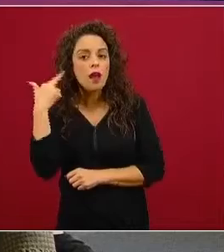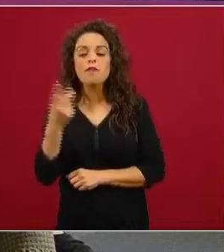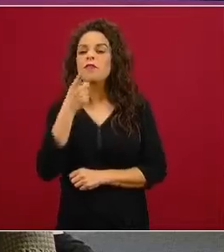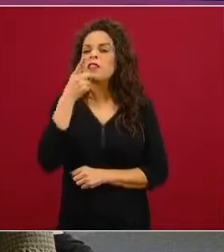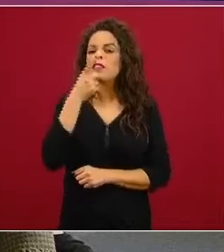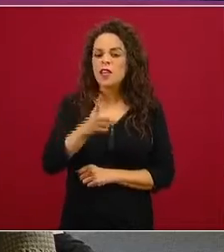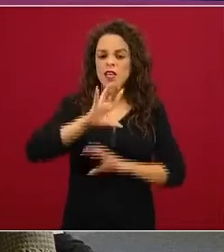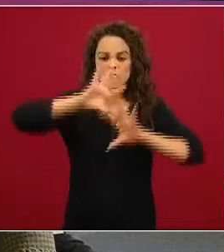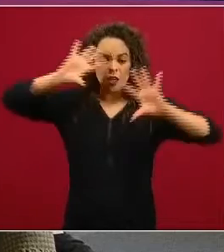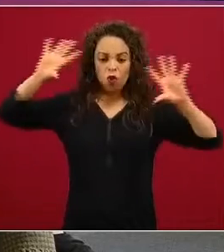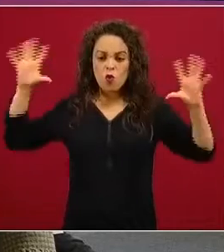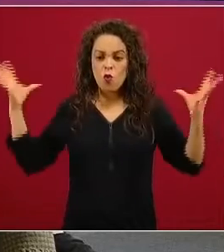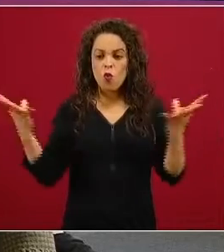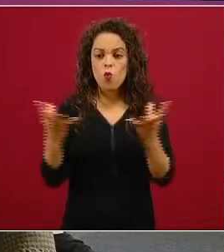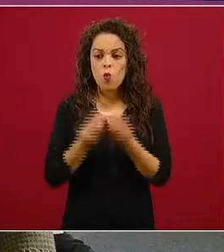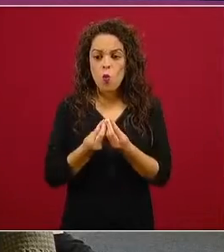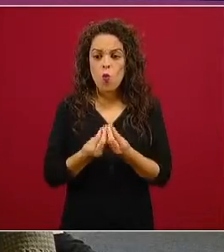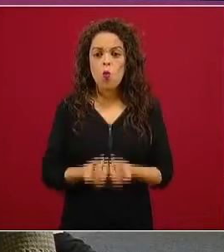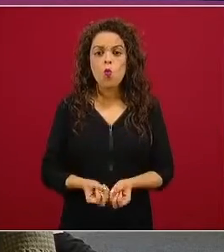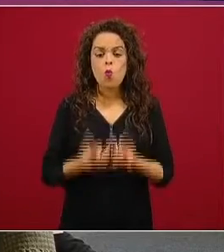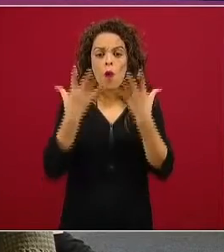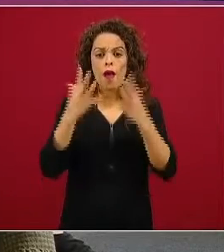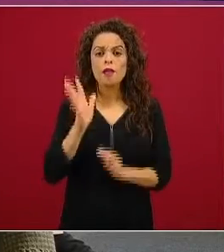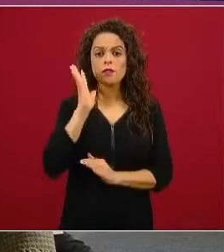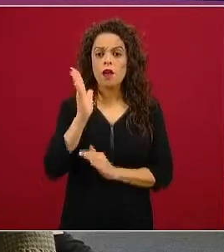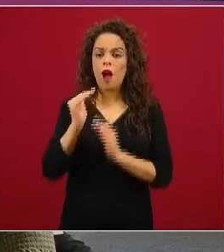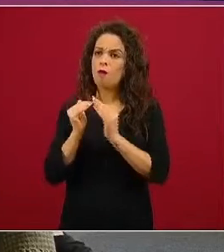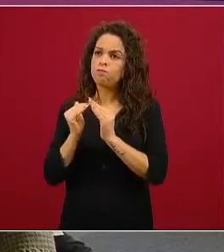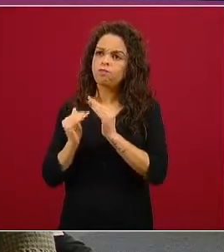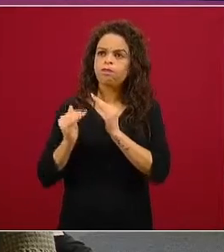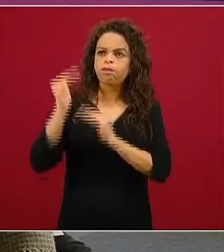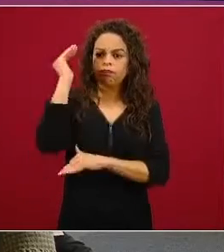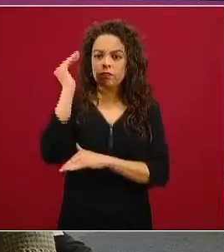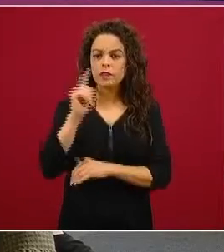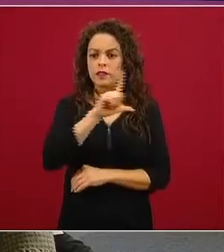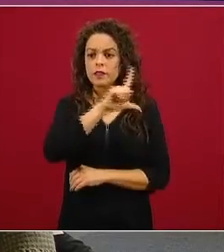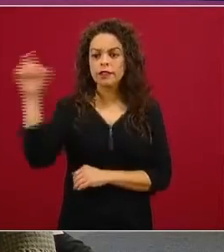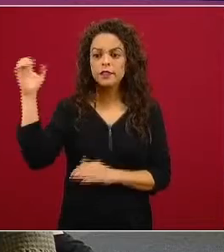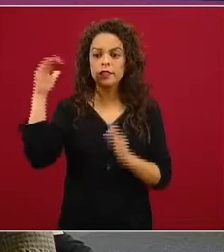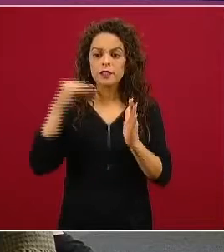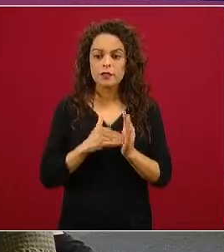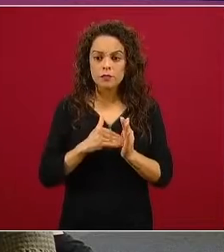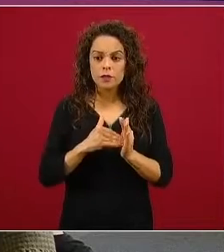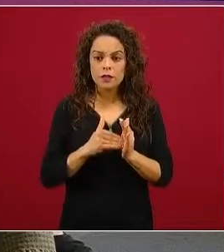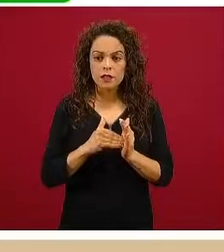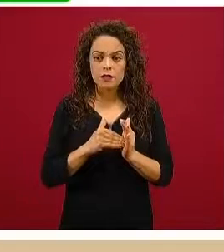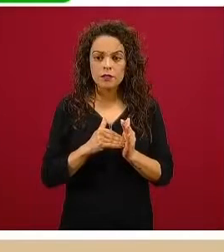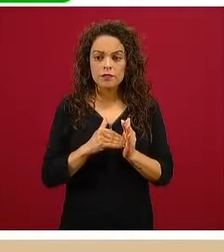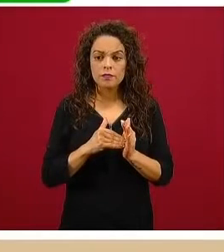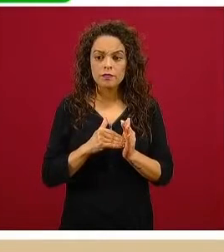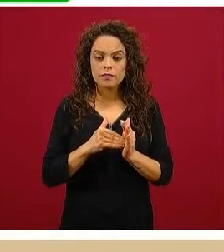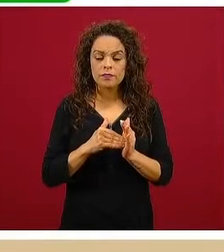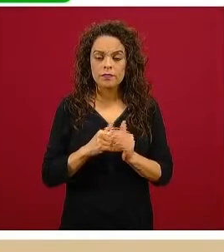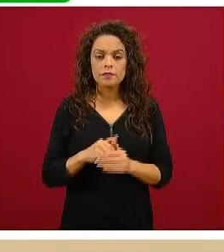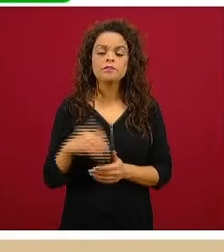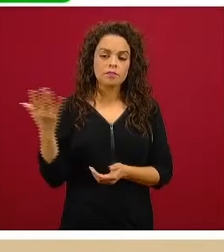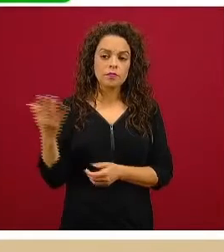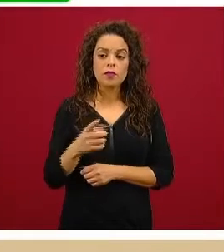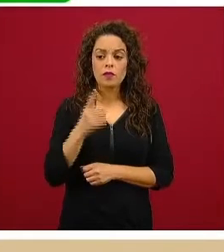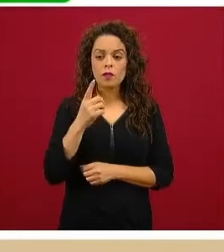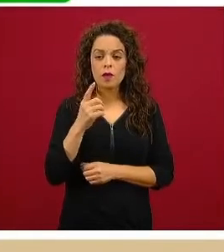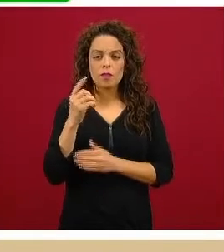está. 6% de los casos, es un poco más de 40,000 casos, son de los últimos 15 días. Esa es la parte activa de la